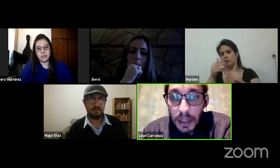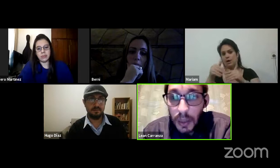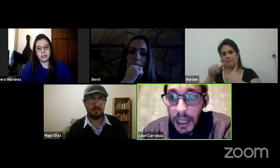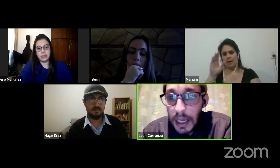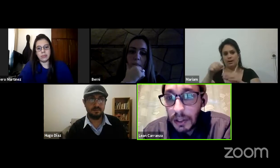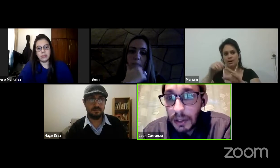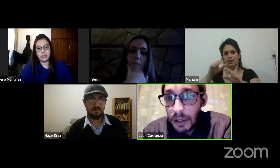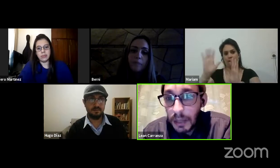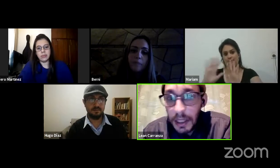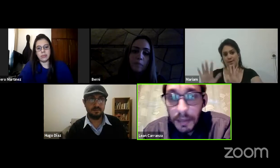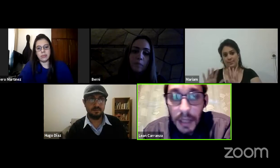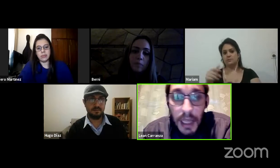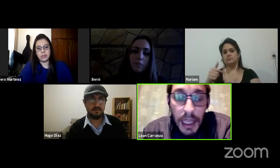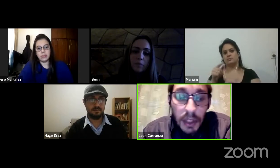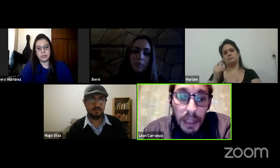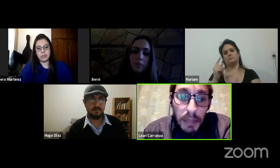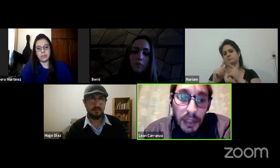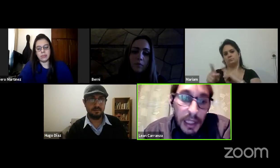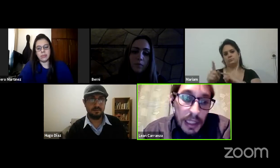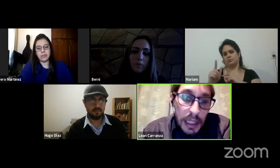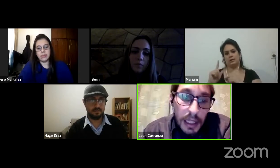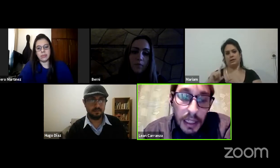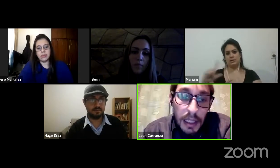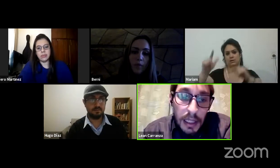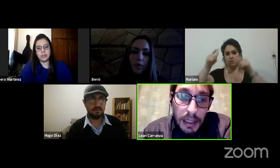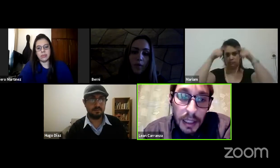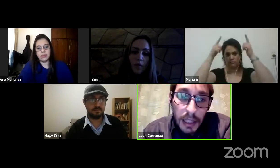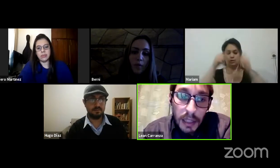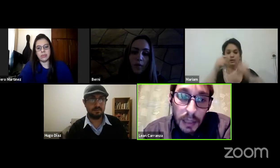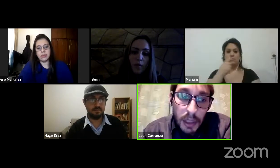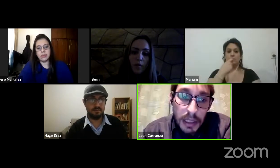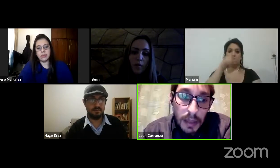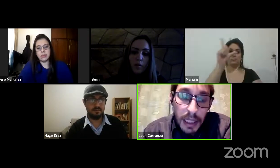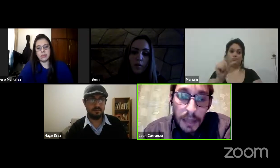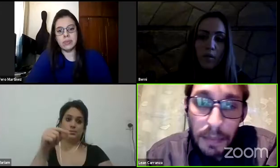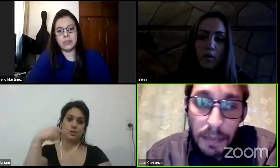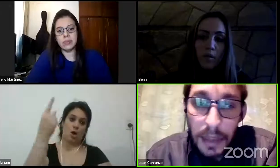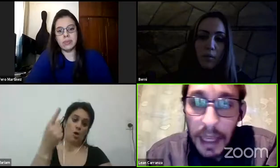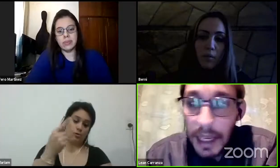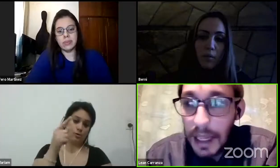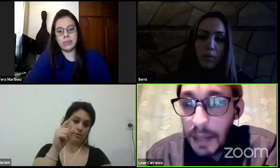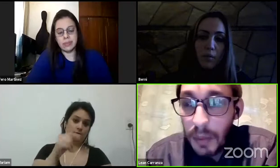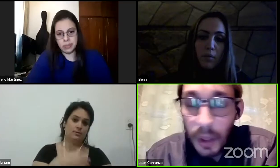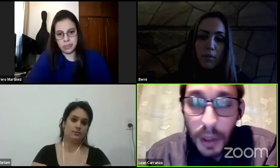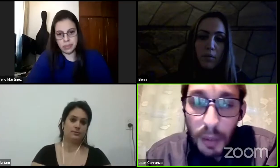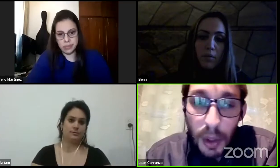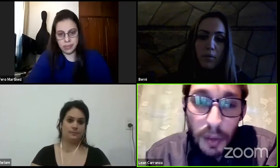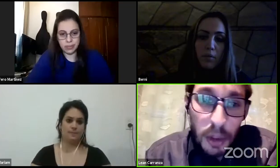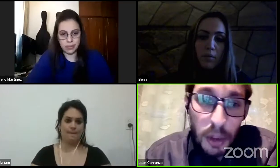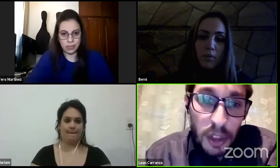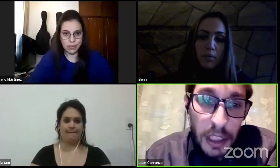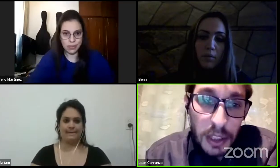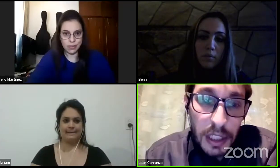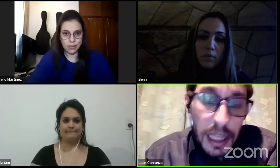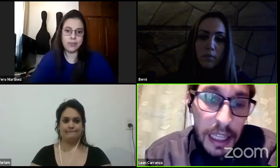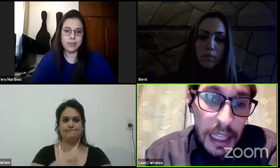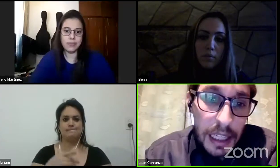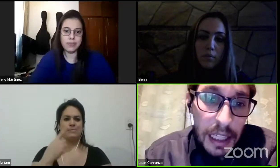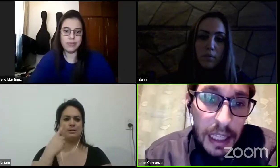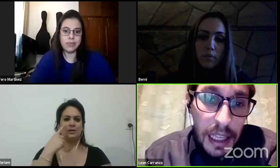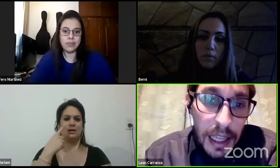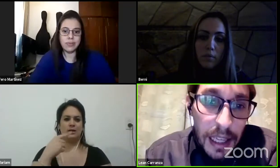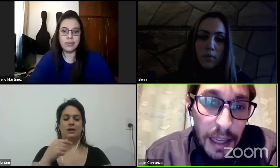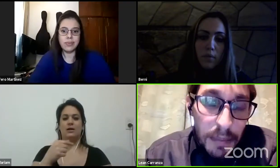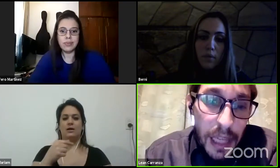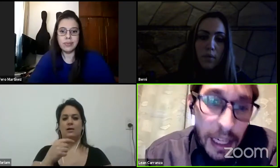licenciatura en gastronomía y con respecto a las áreas en el extranjero tenemos que saber que es muy muy famoso el dicho de que aquel que